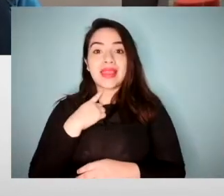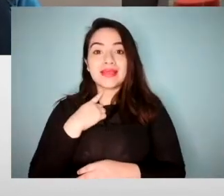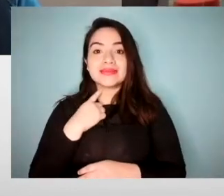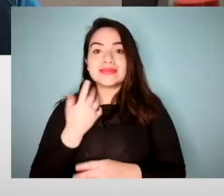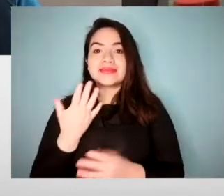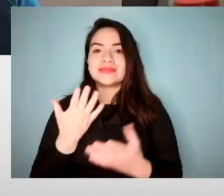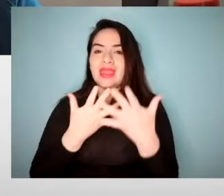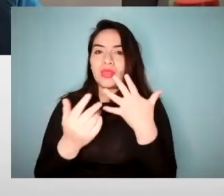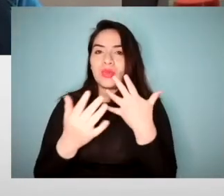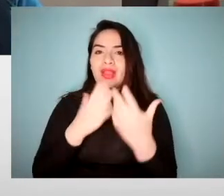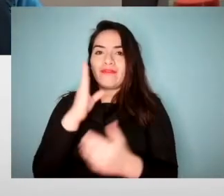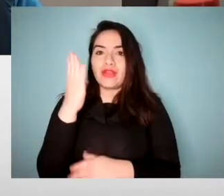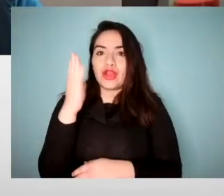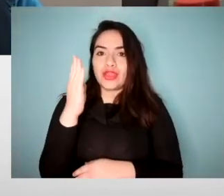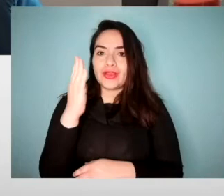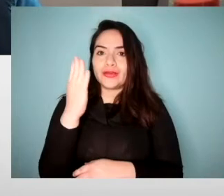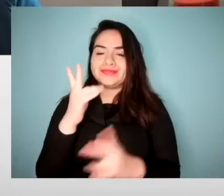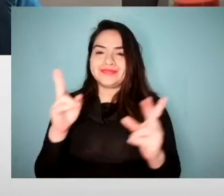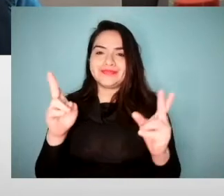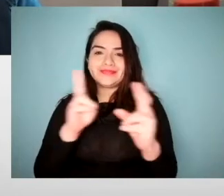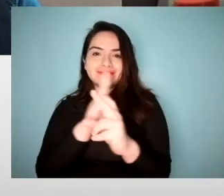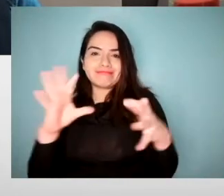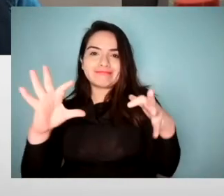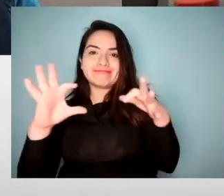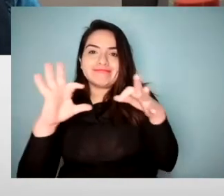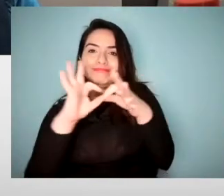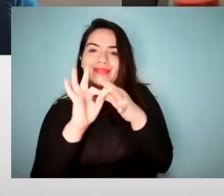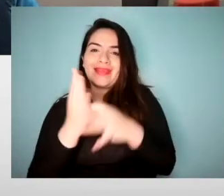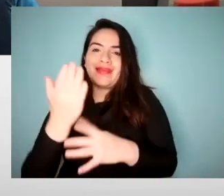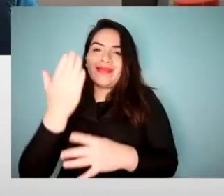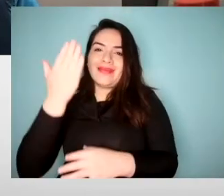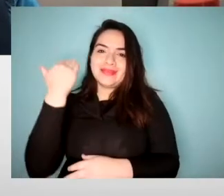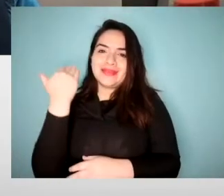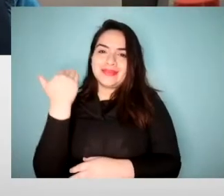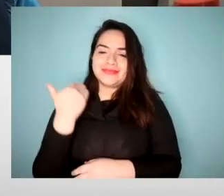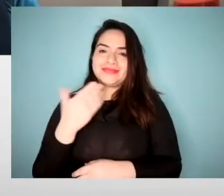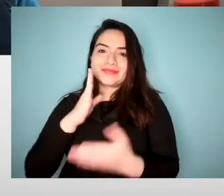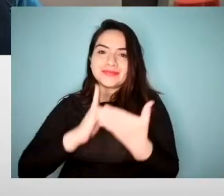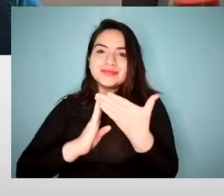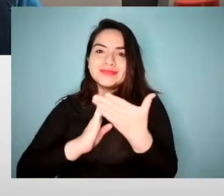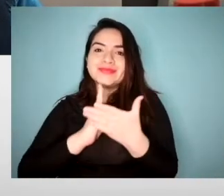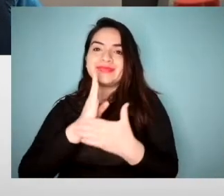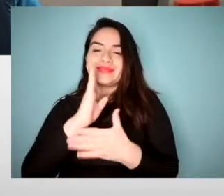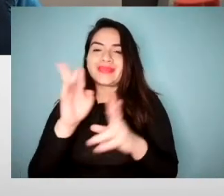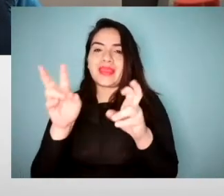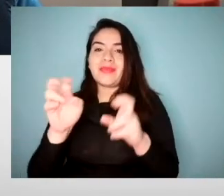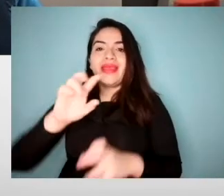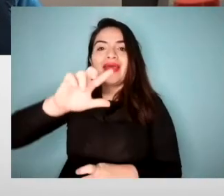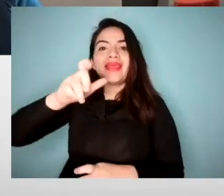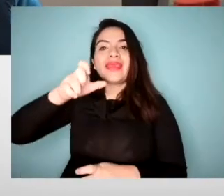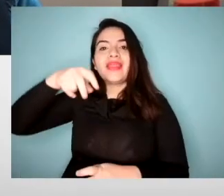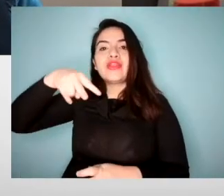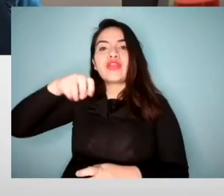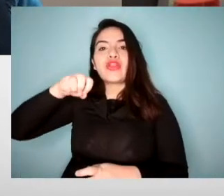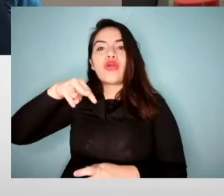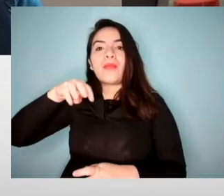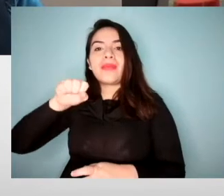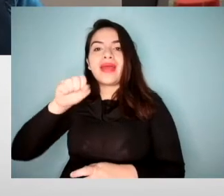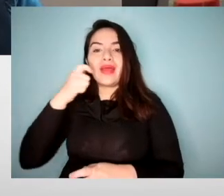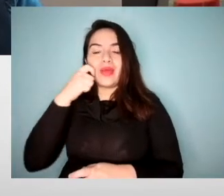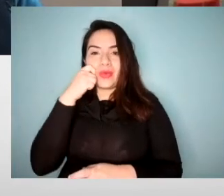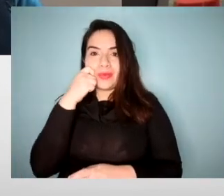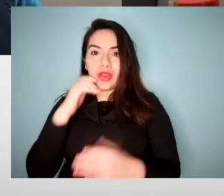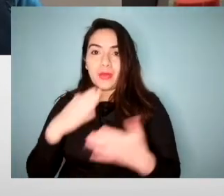biológico y muy relacionado quizás en la época en que estaba apareciendo el genoma humano. Así que fue súper motivante para